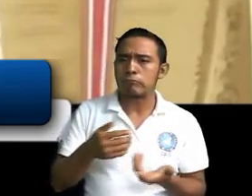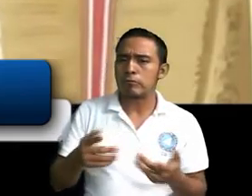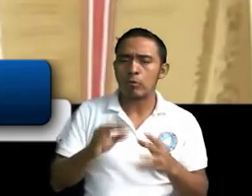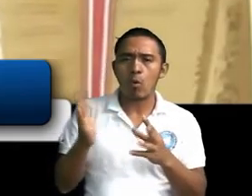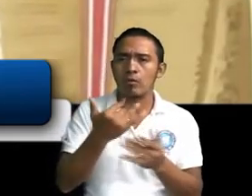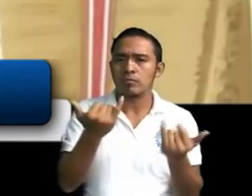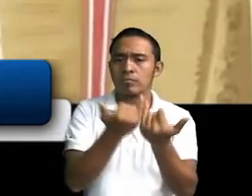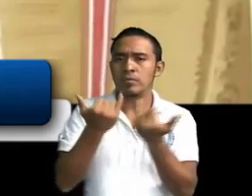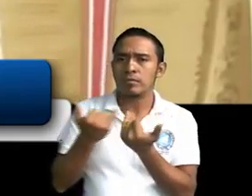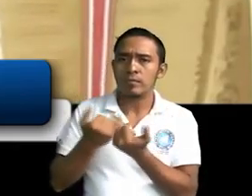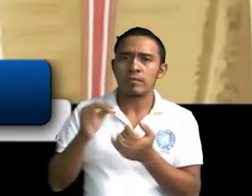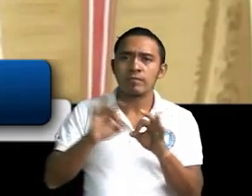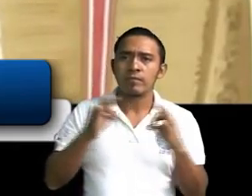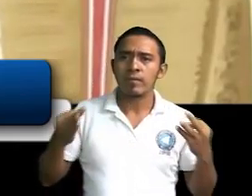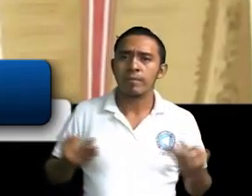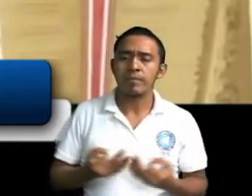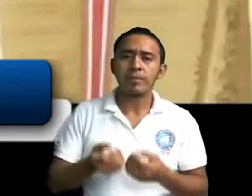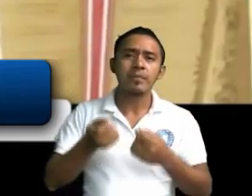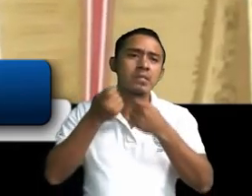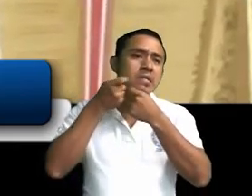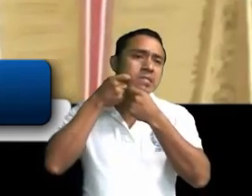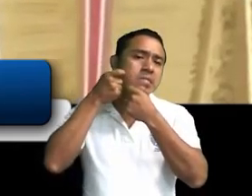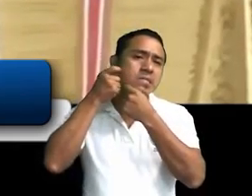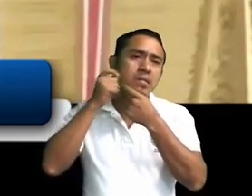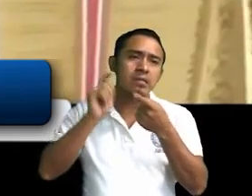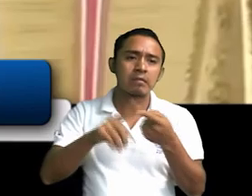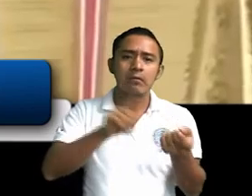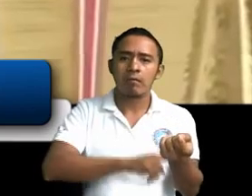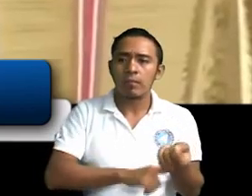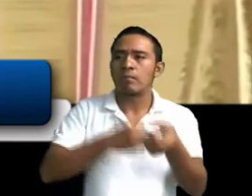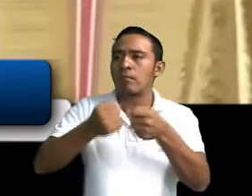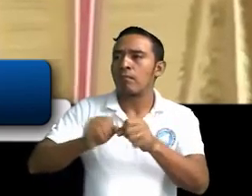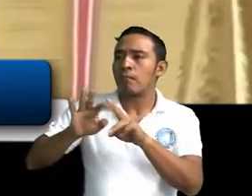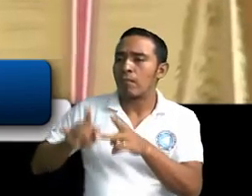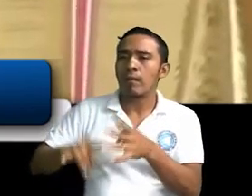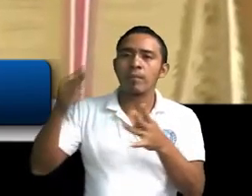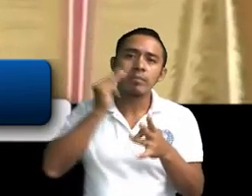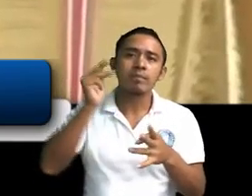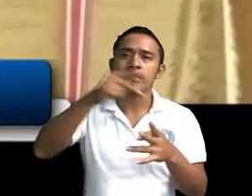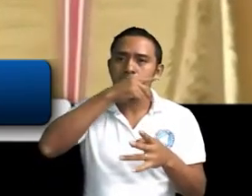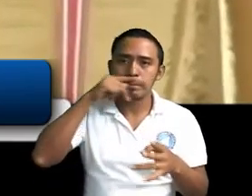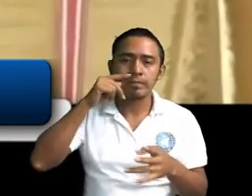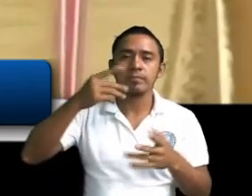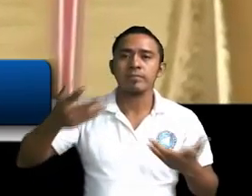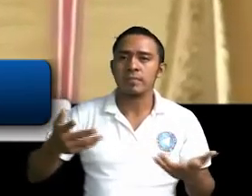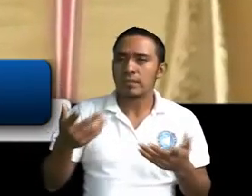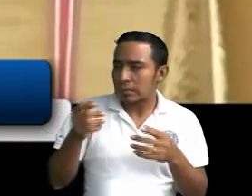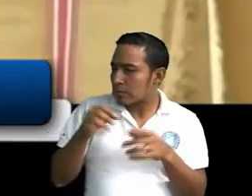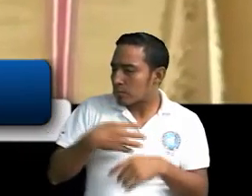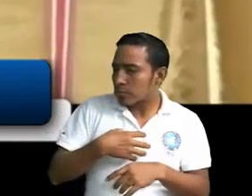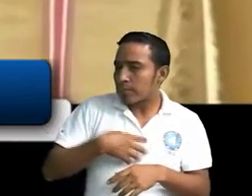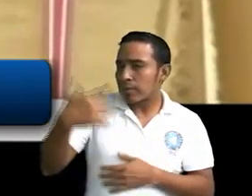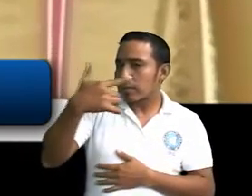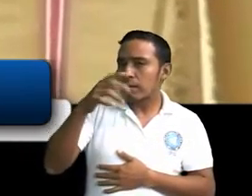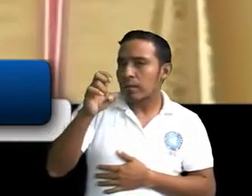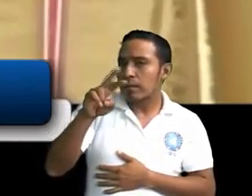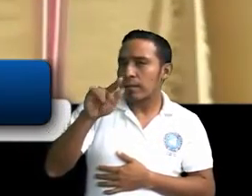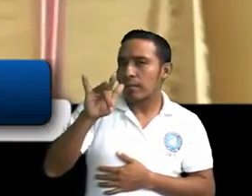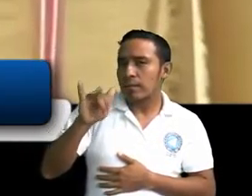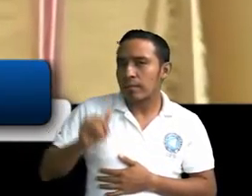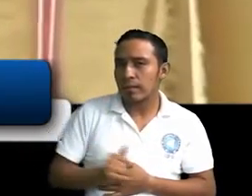con las muelas que tanto la hermana el hermano la mamá del papá tiene que ver también esto con lógica estructural